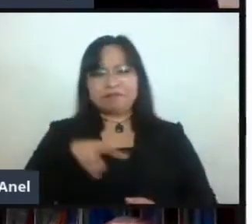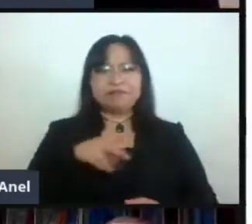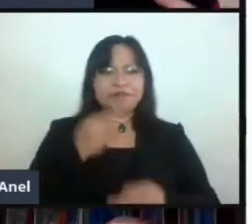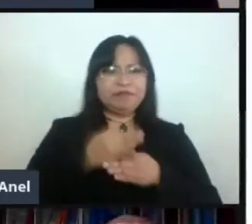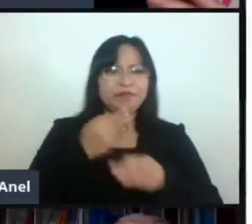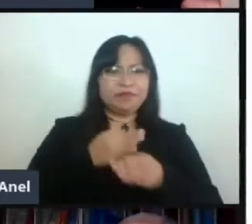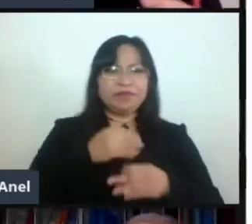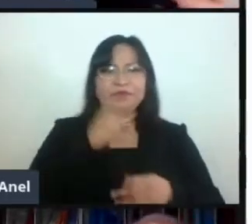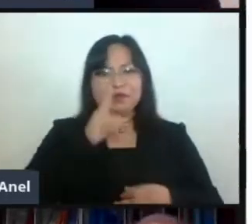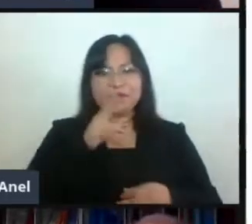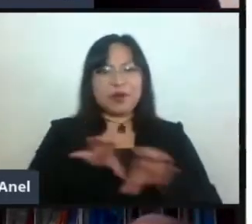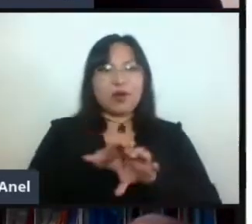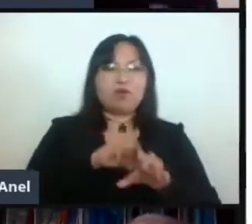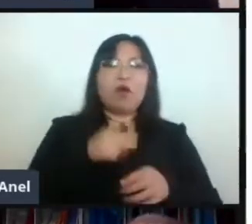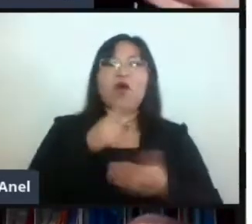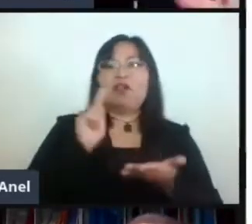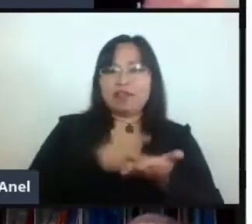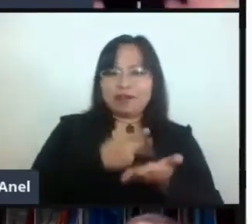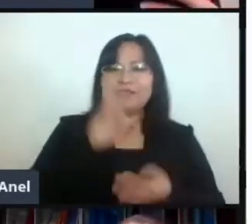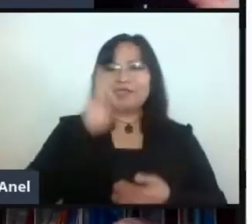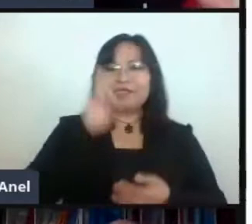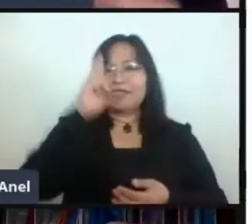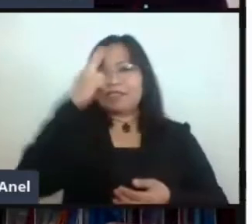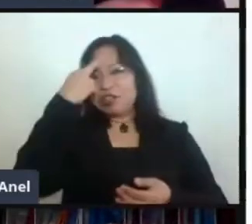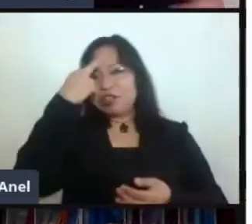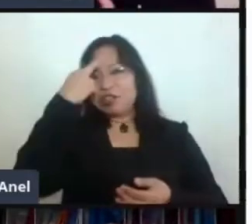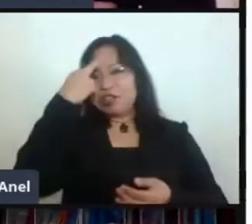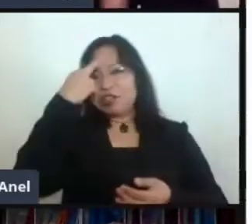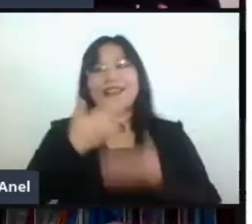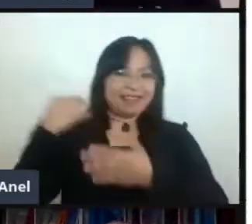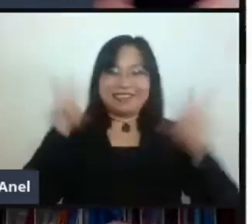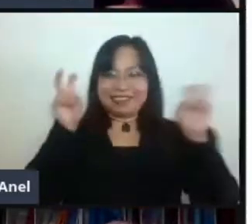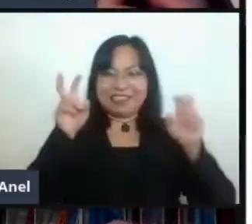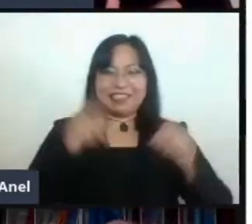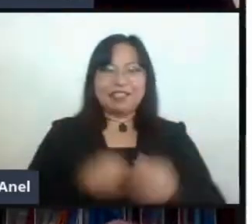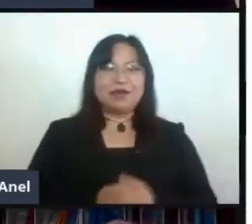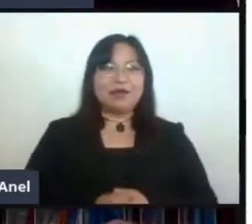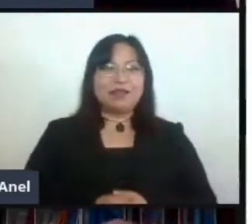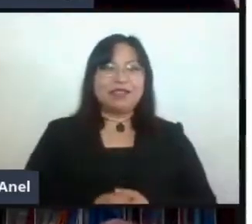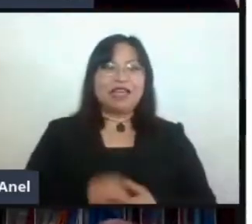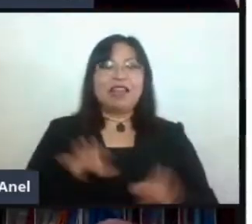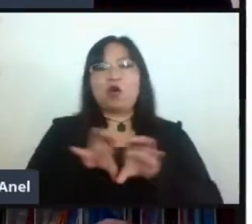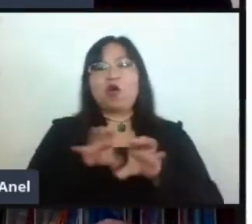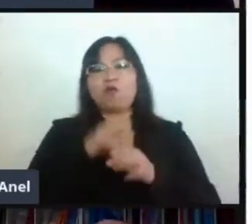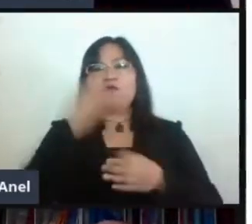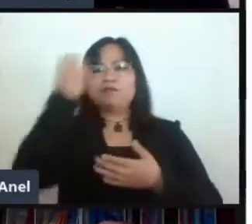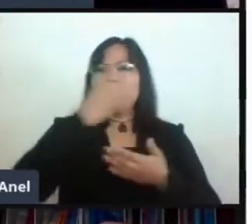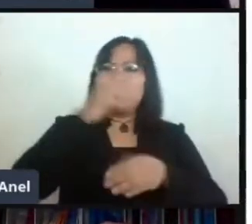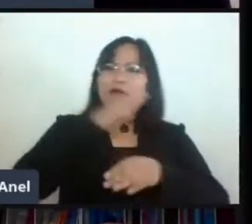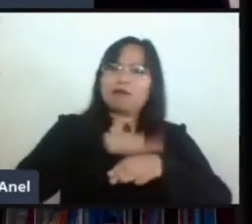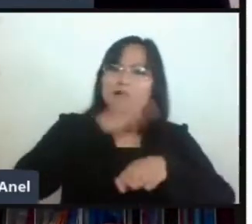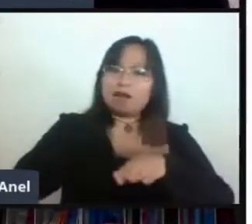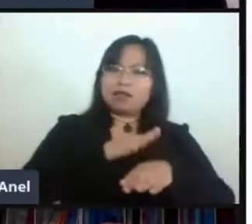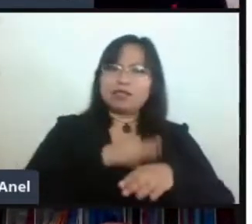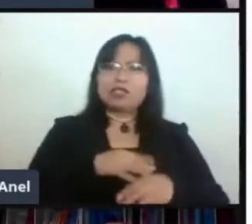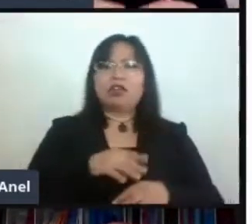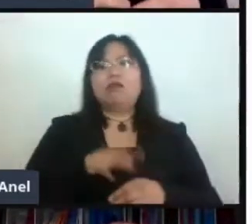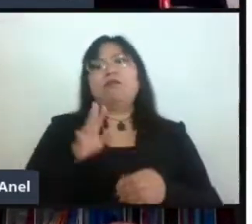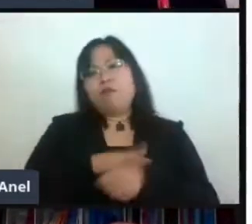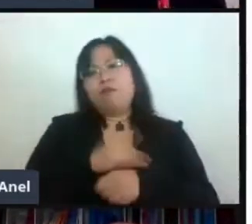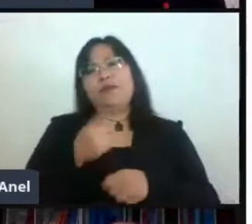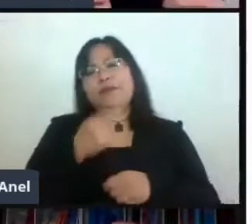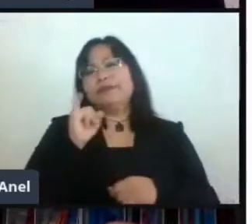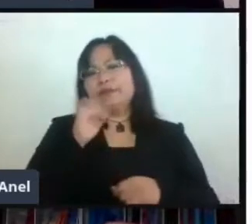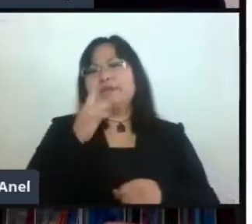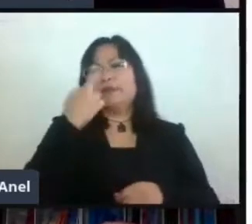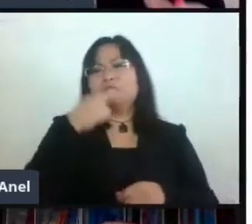reiterar, ¿no? Recordar este tema de los fundamentos que es la evaluación. Fue bueno para muchas y muchos de nosotros.